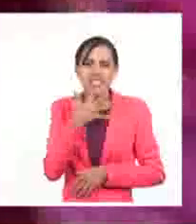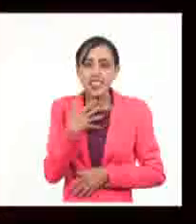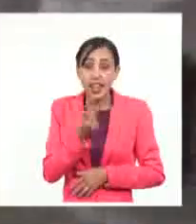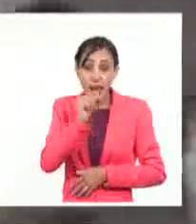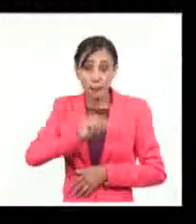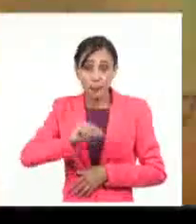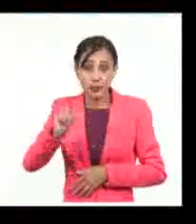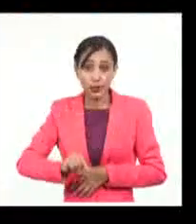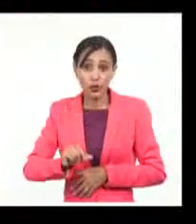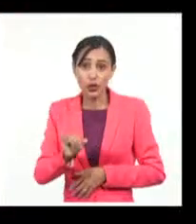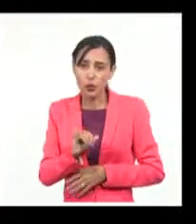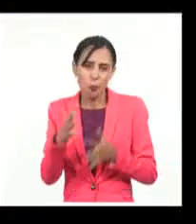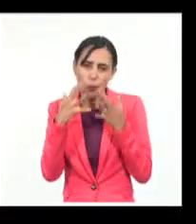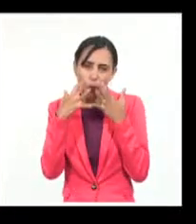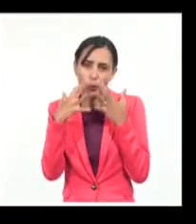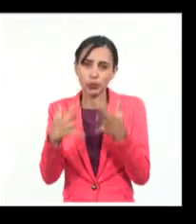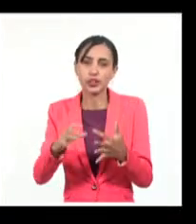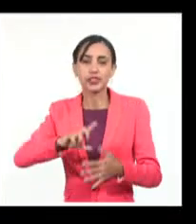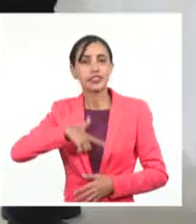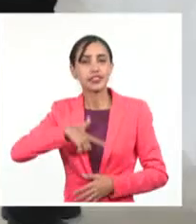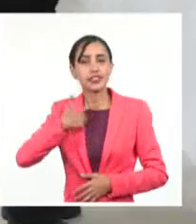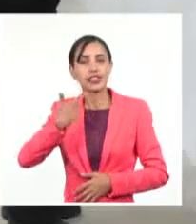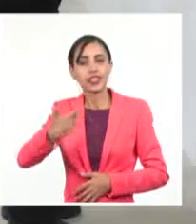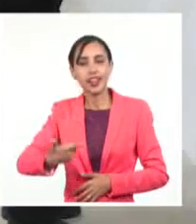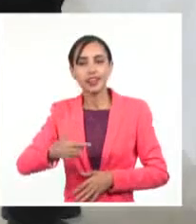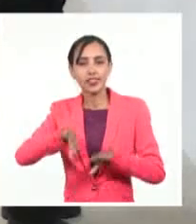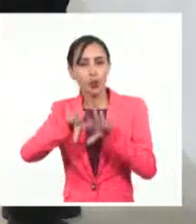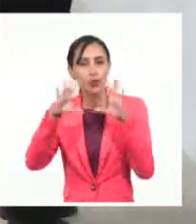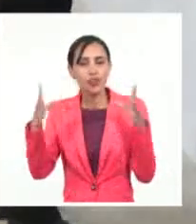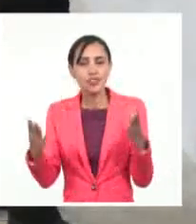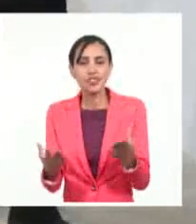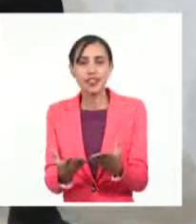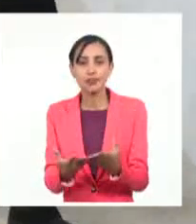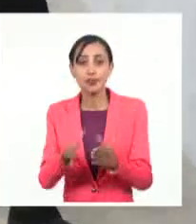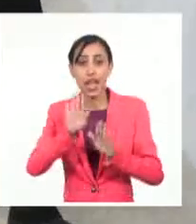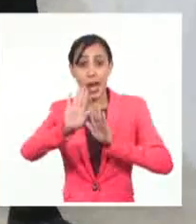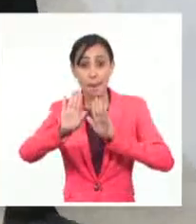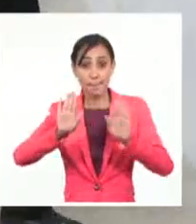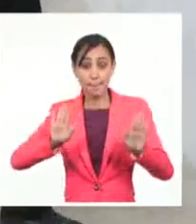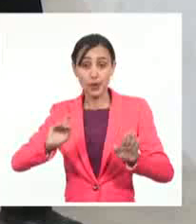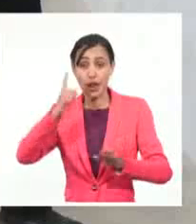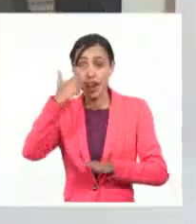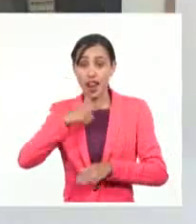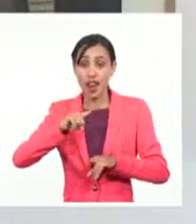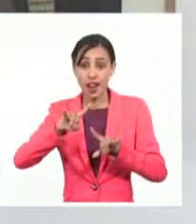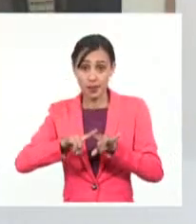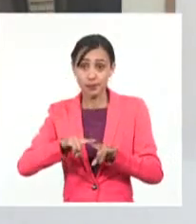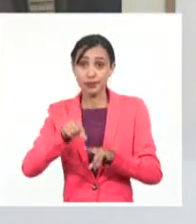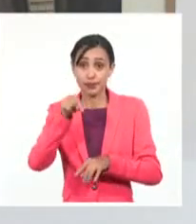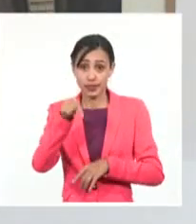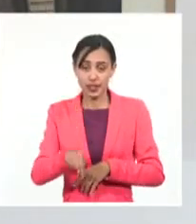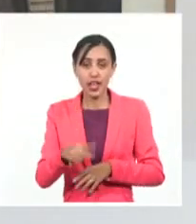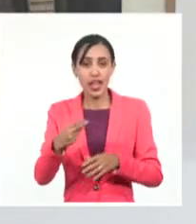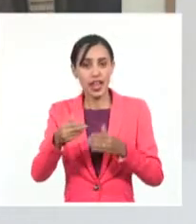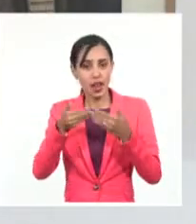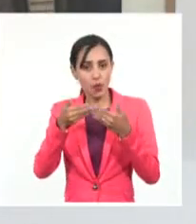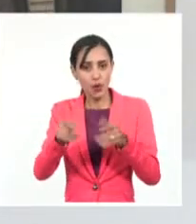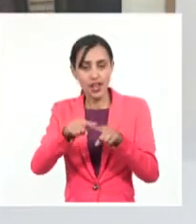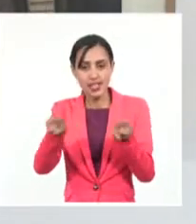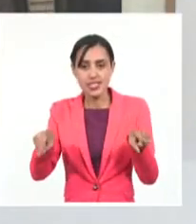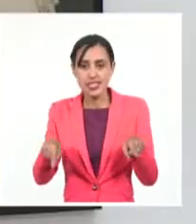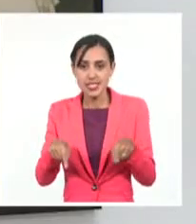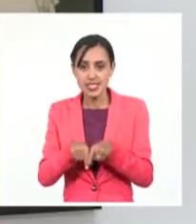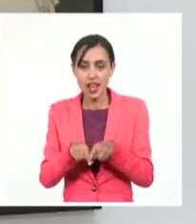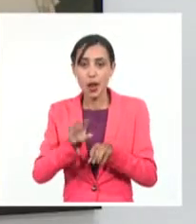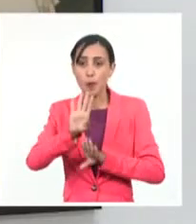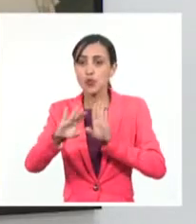considerado un paradigma del arte universal la exposición Wilfredo oland indivisible quedó inaugurada en la sala transitoria